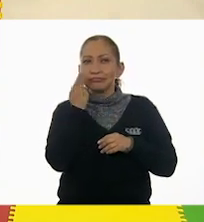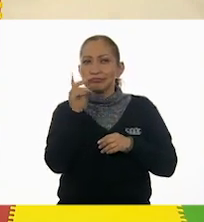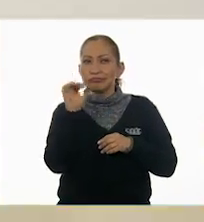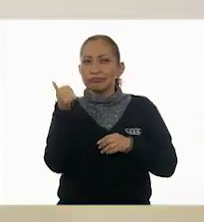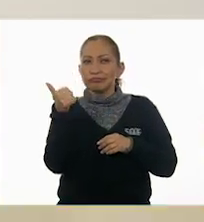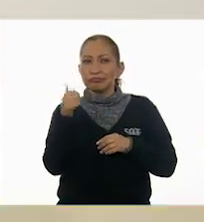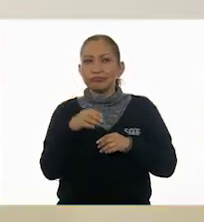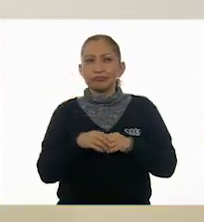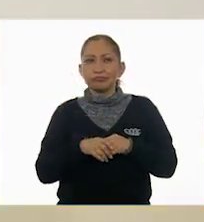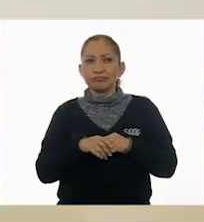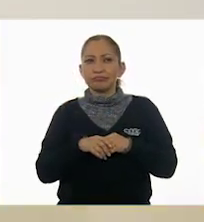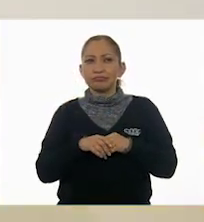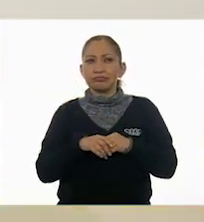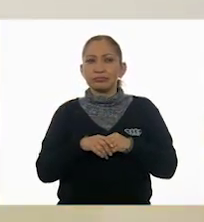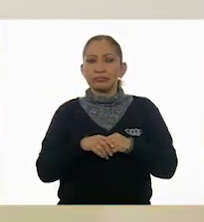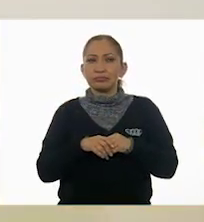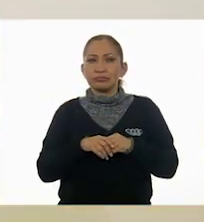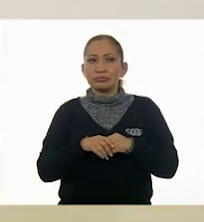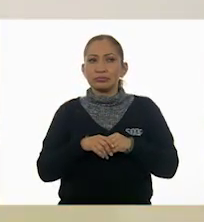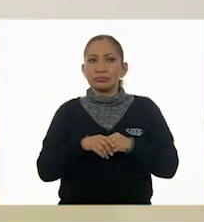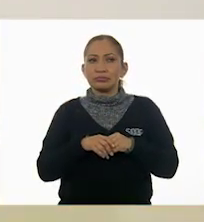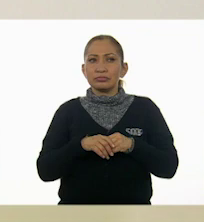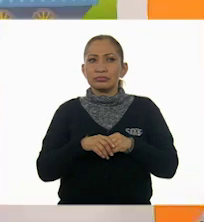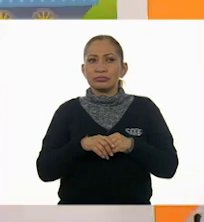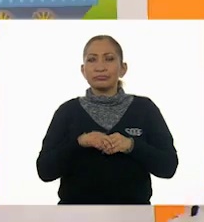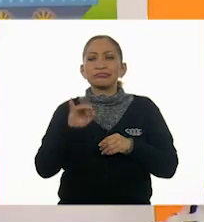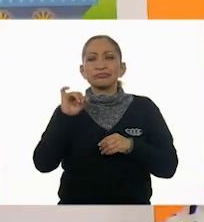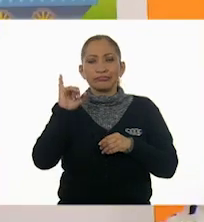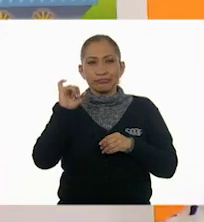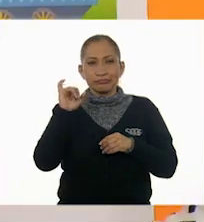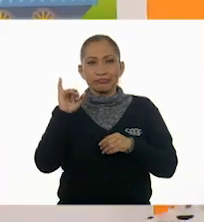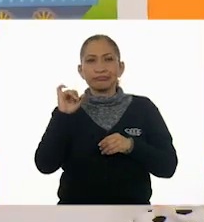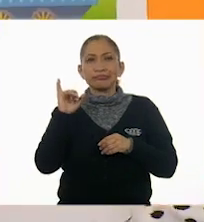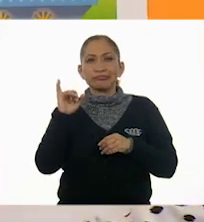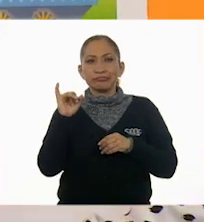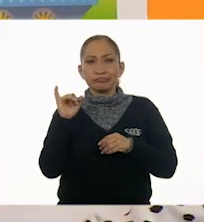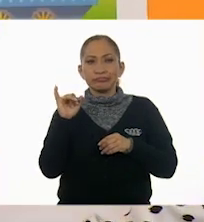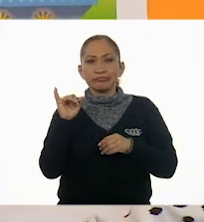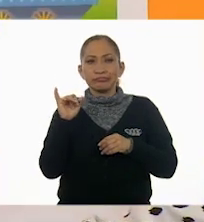tal? Yo creo que sí. A ver.